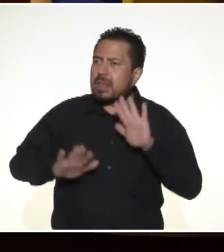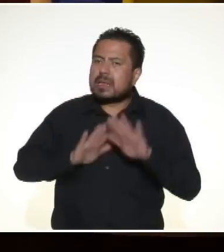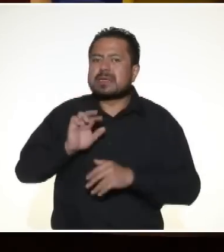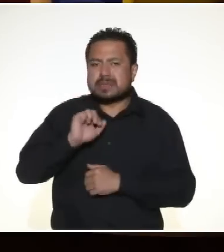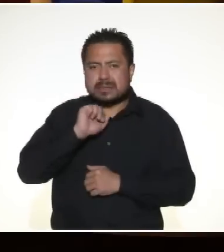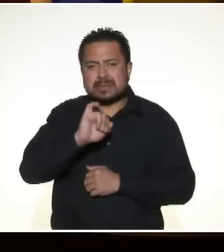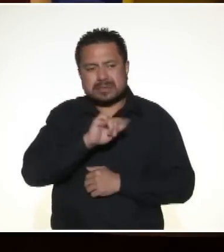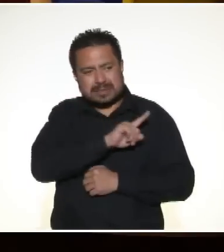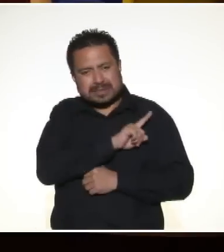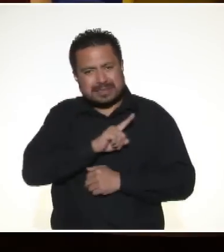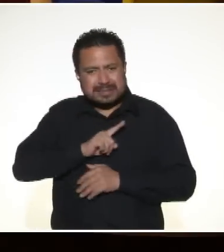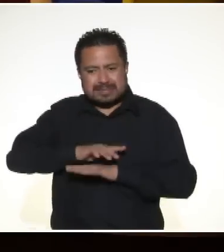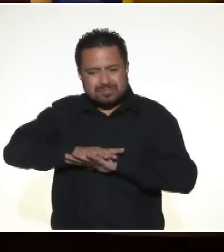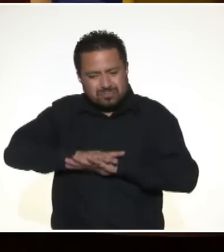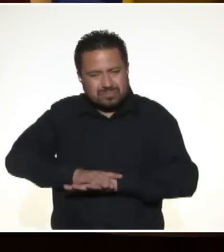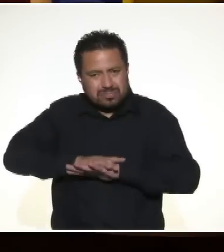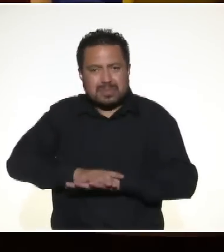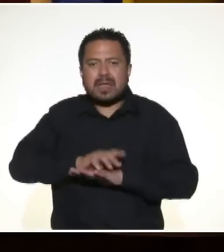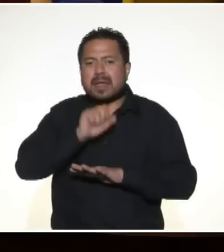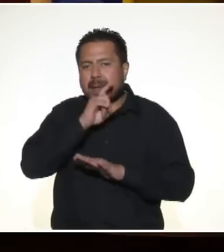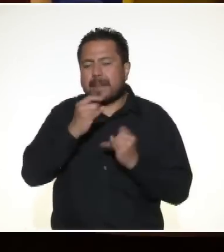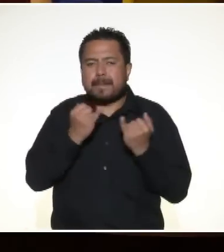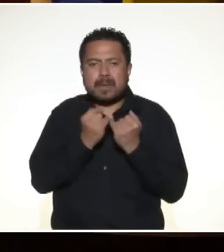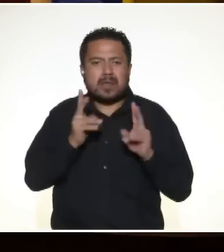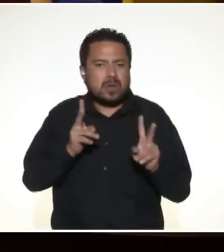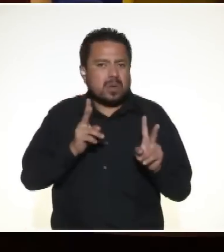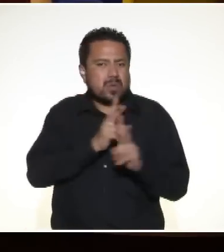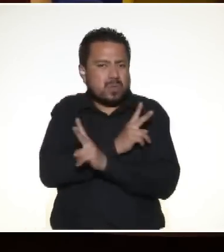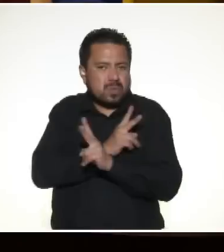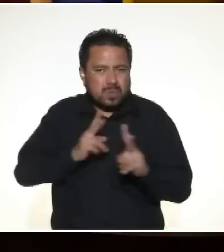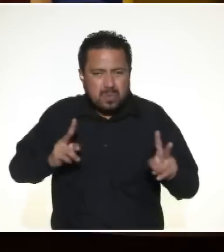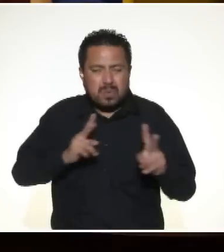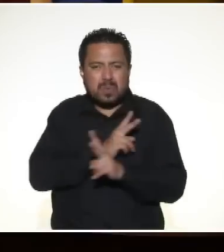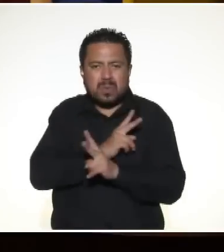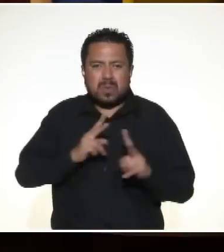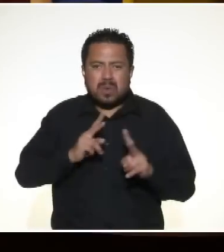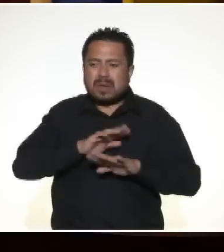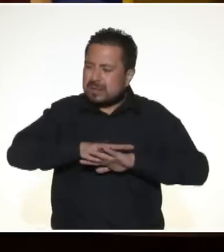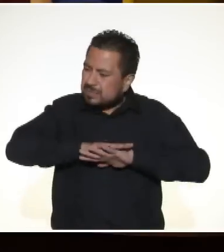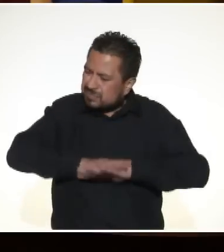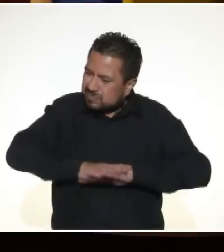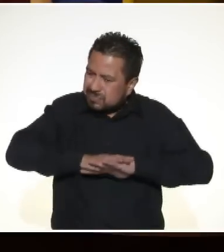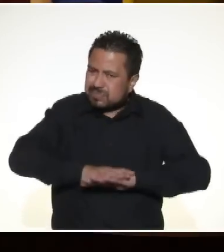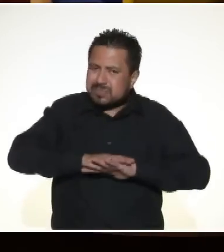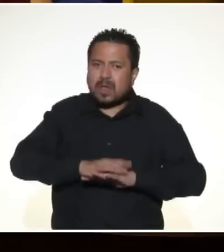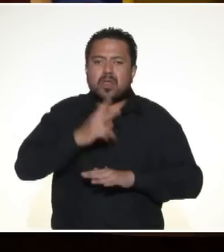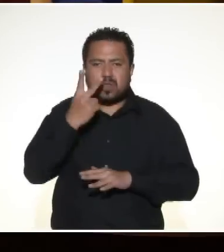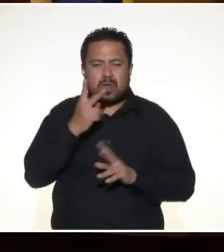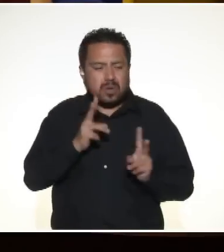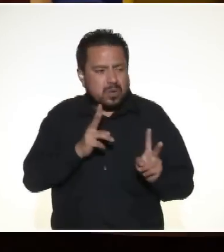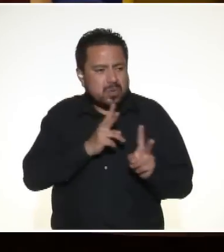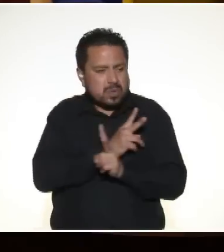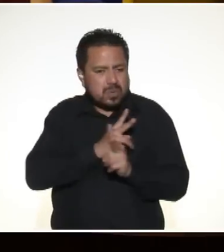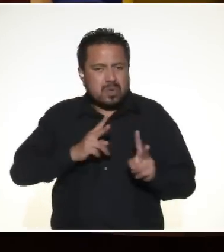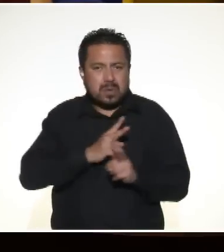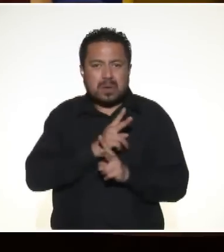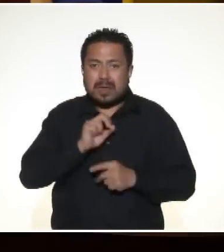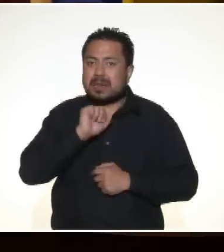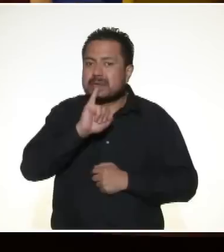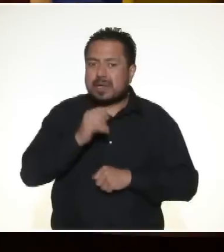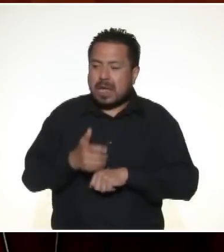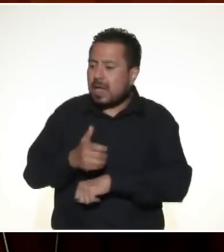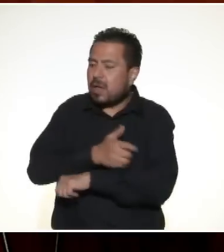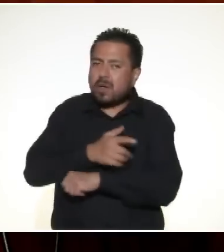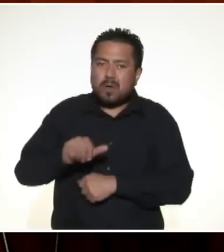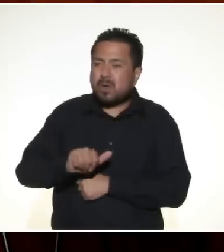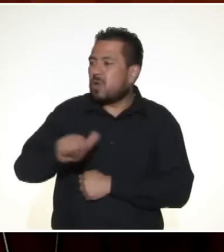que dar compresiones y ventilaciones. Es decir, 30 compresiones, 2 ventilaciones, y si estamos acompañados